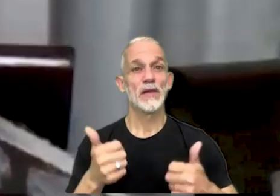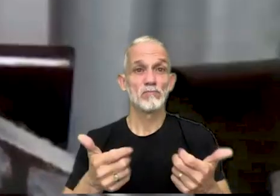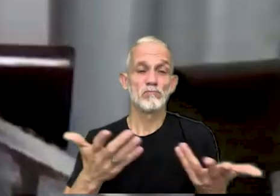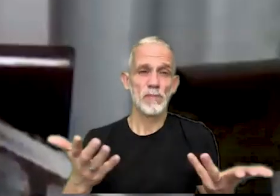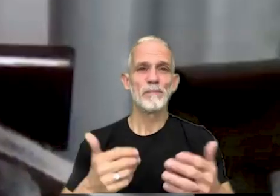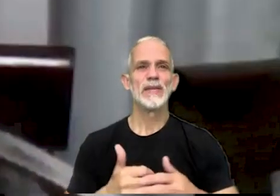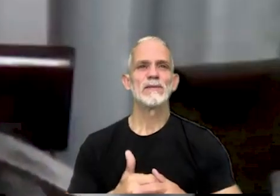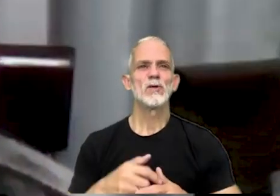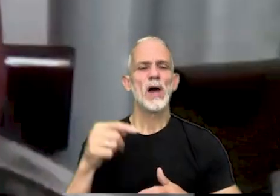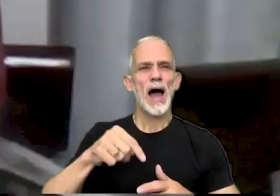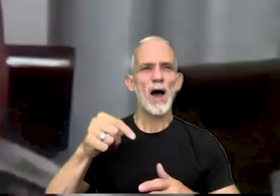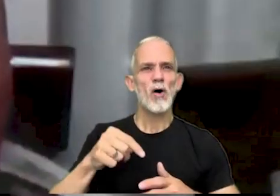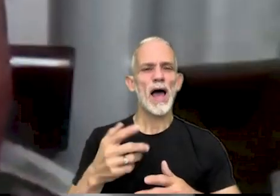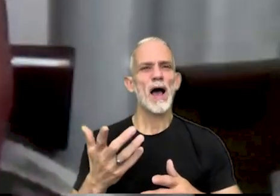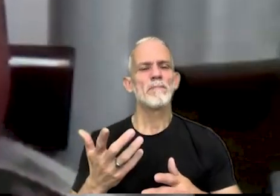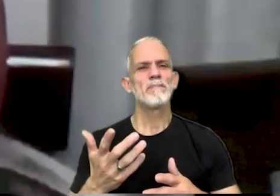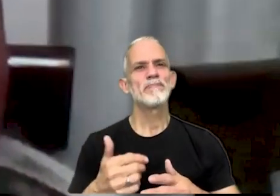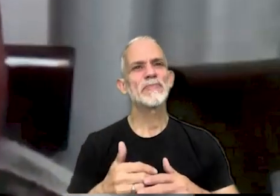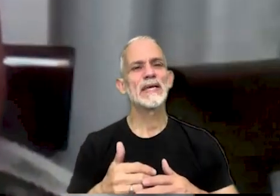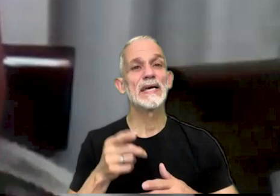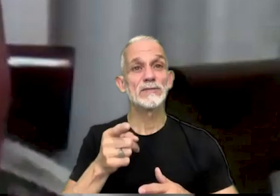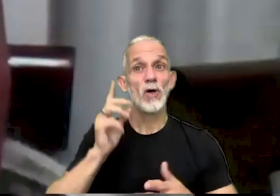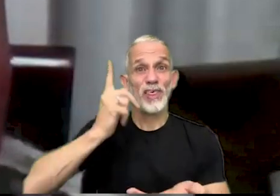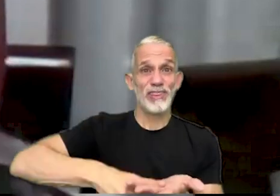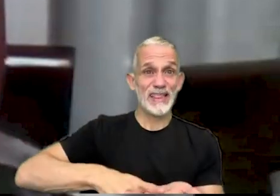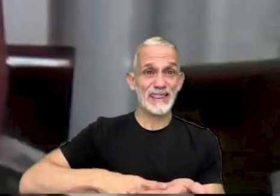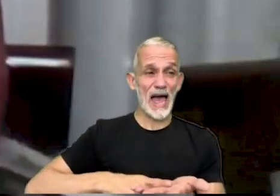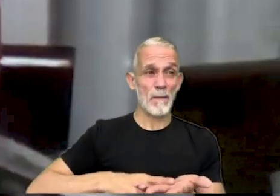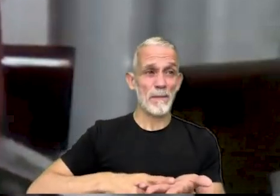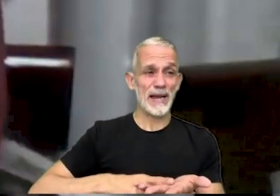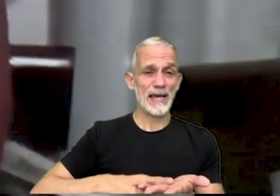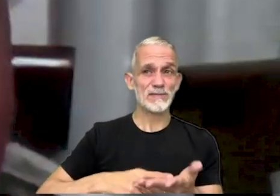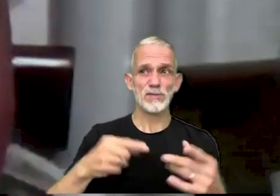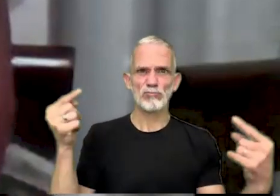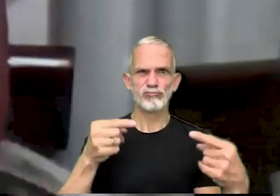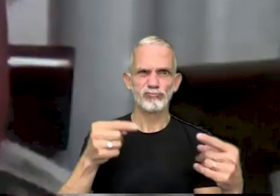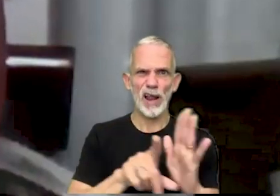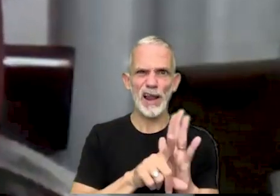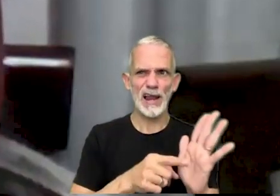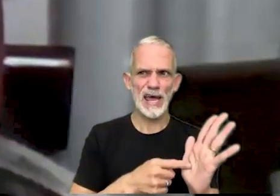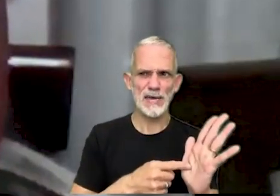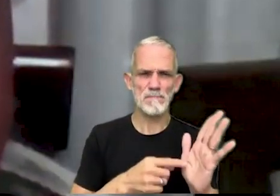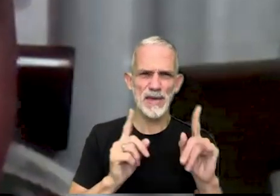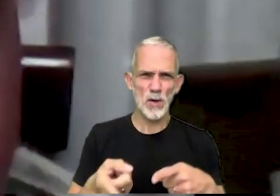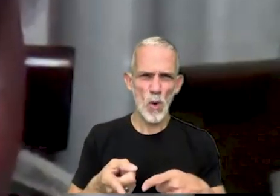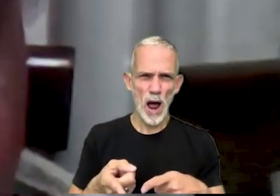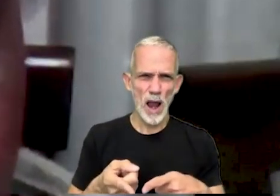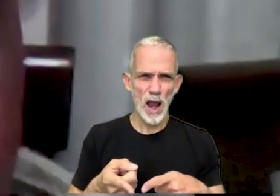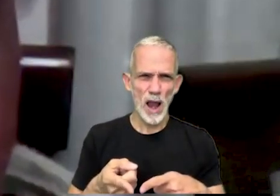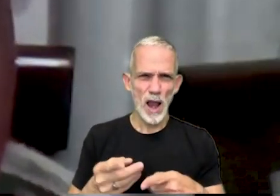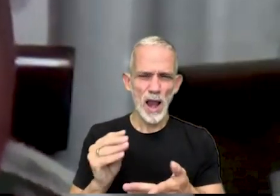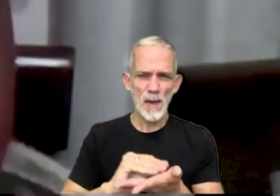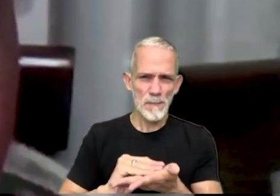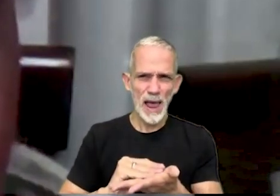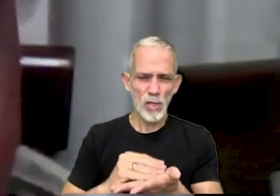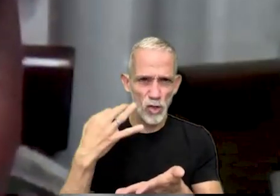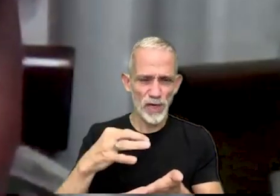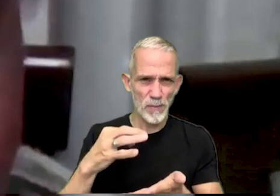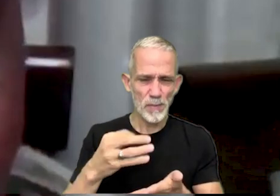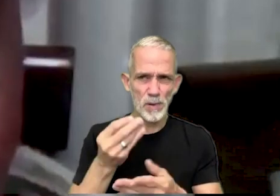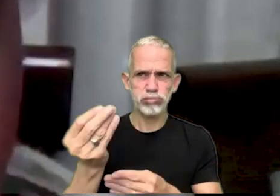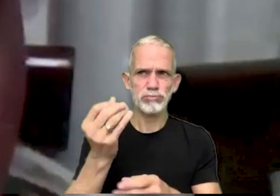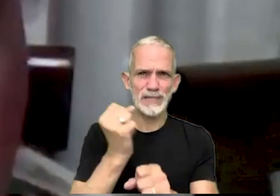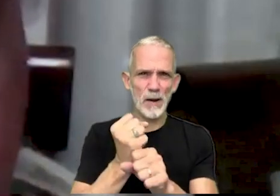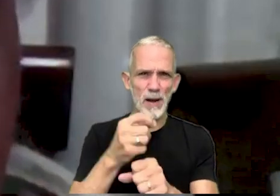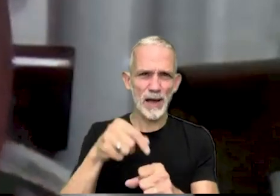bien, entonces, ahora, por más que esos dictámenes contrarían la ley, igual el empleado está obligado, el